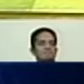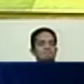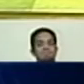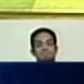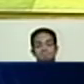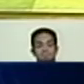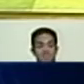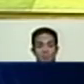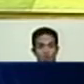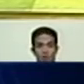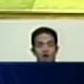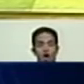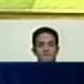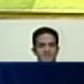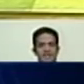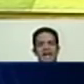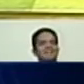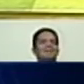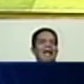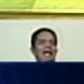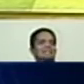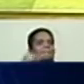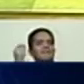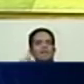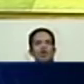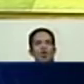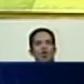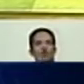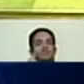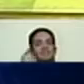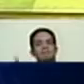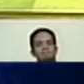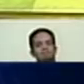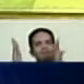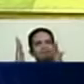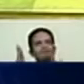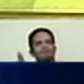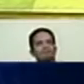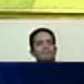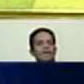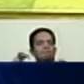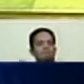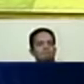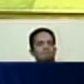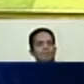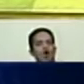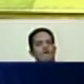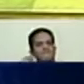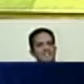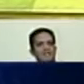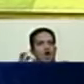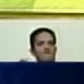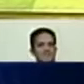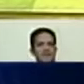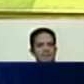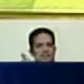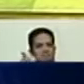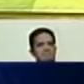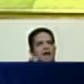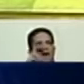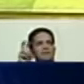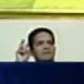del canciller, no aquí en la Casa Amarilla, sino en la torre, donde está el despacho oficial de uso permanente del canciller,